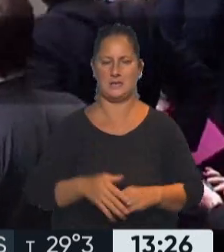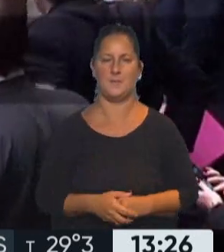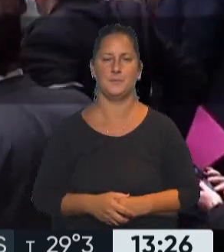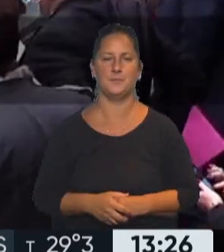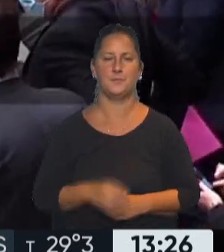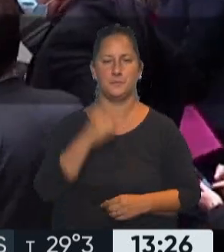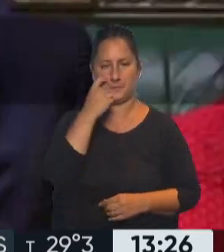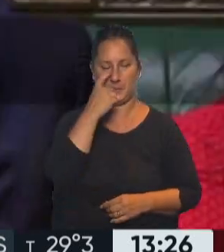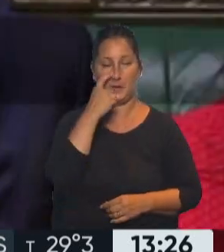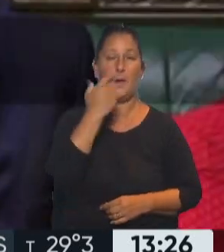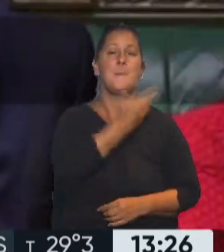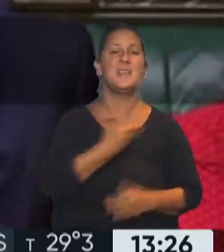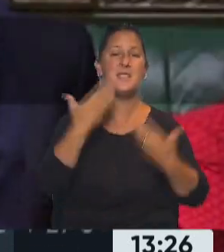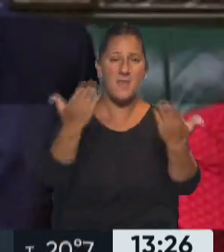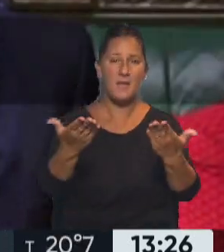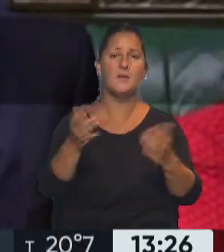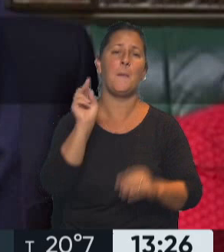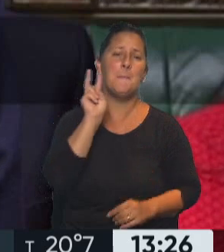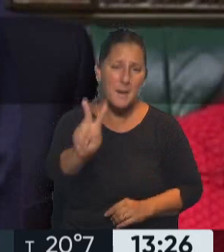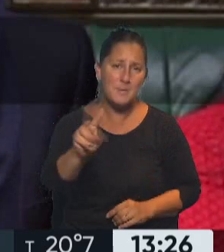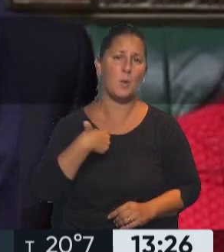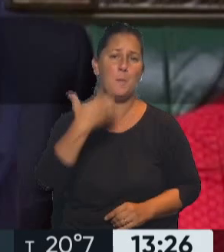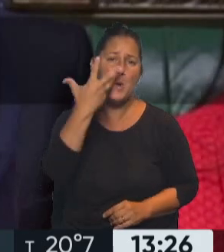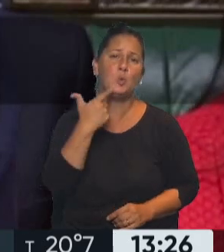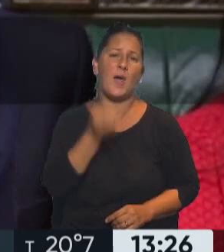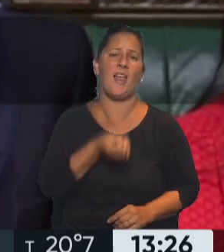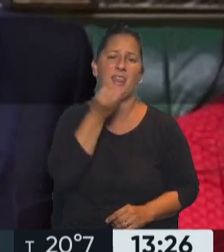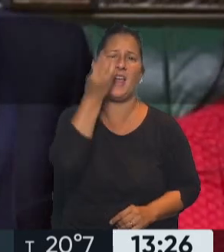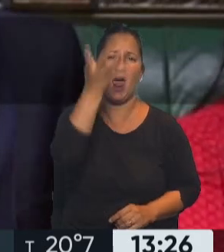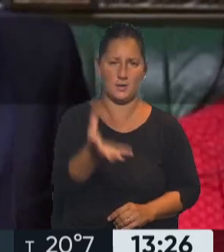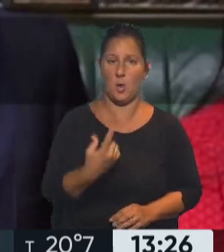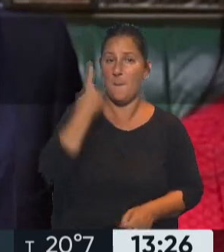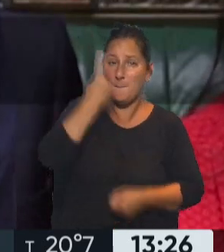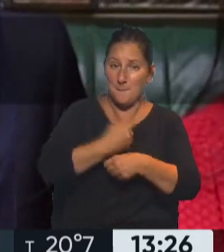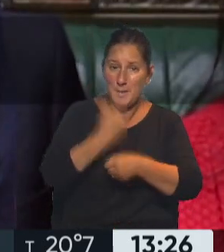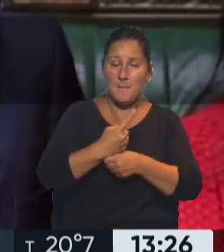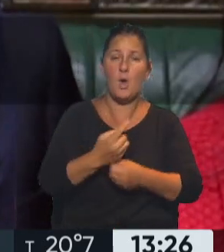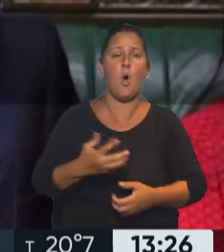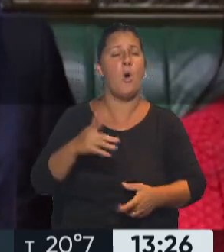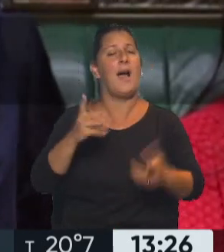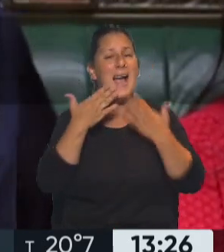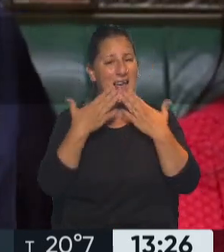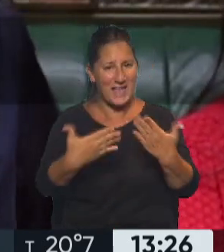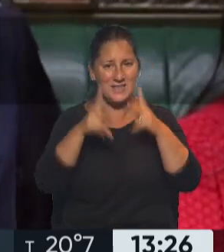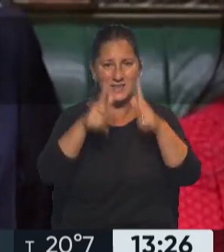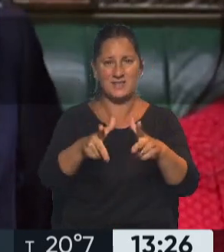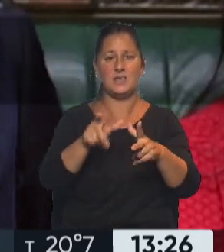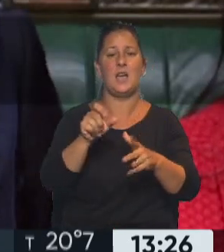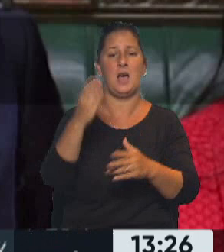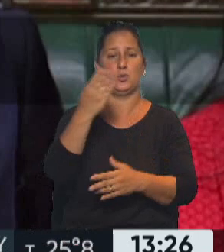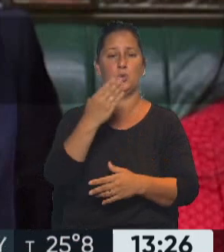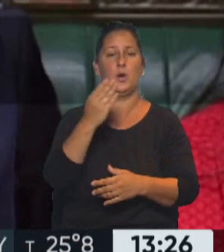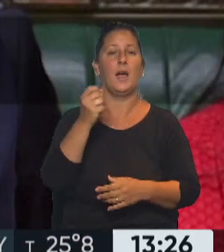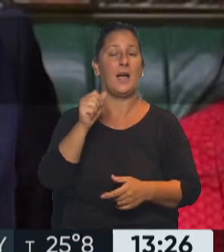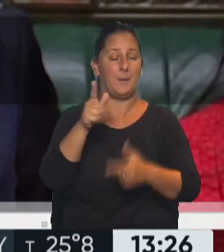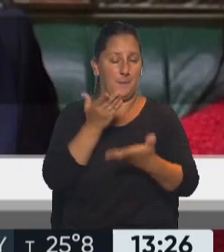Mr. Speaker, with your permission, I would like to make a statement. And first, I want to express my deepest gratitude to Sue Gray